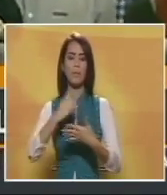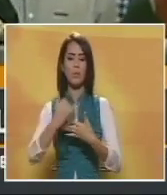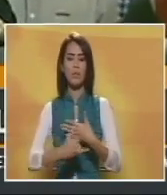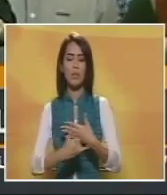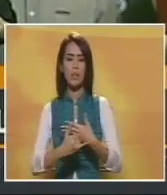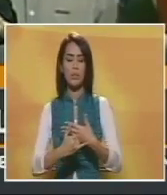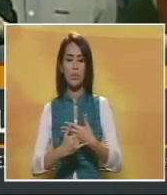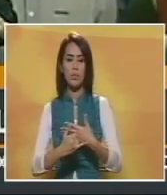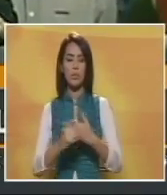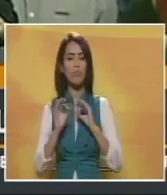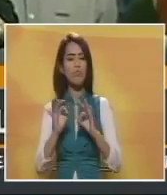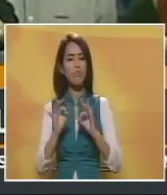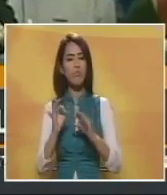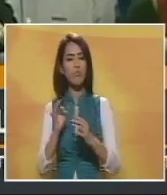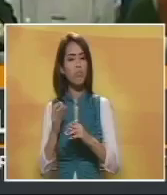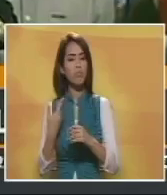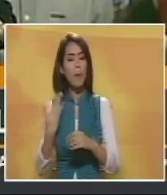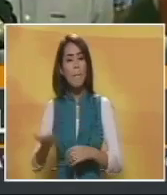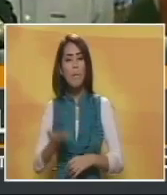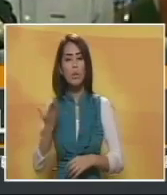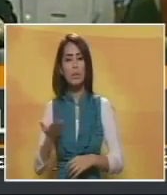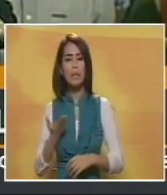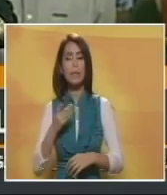proyecto emblemático que tiene para